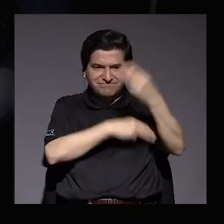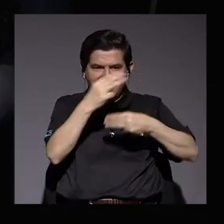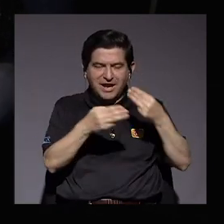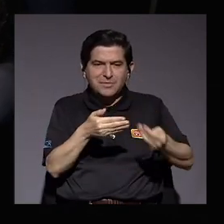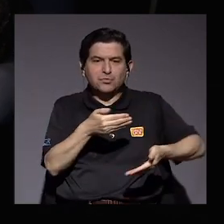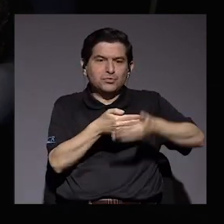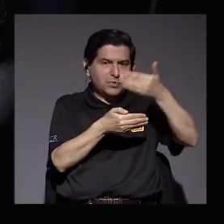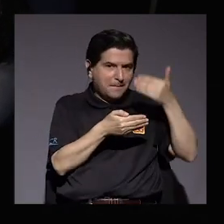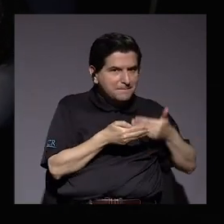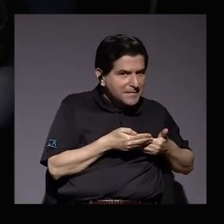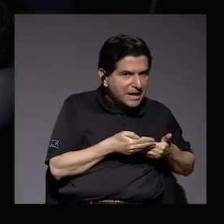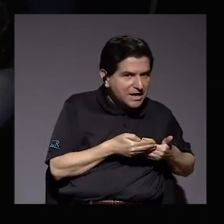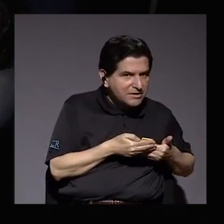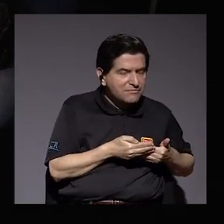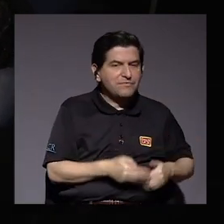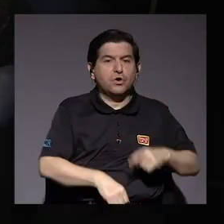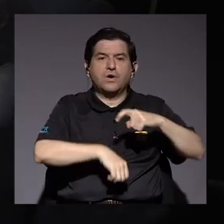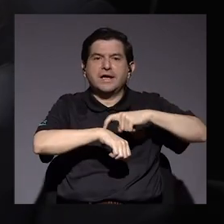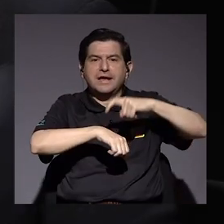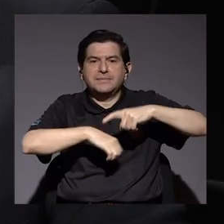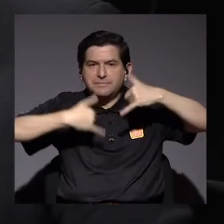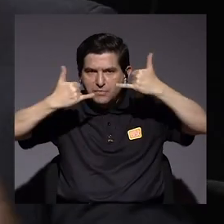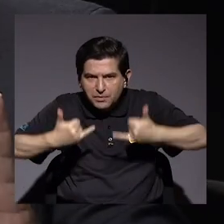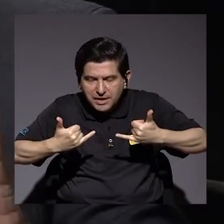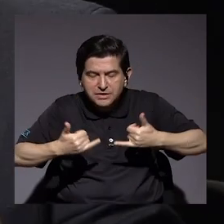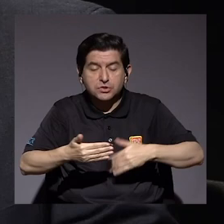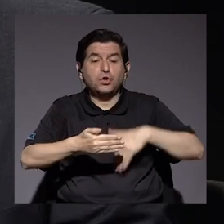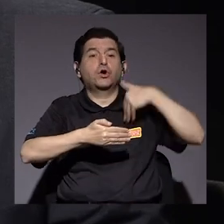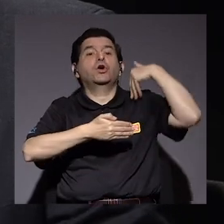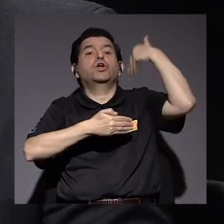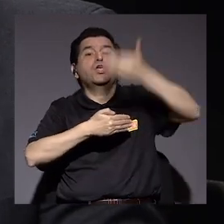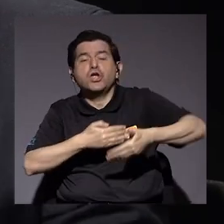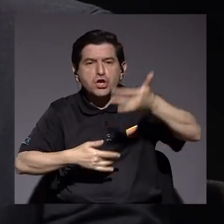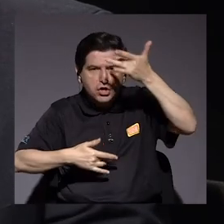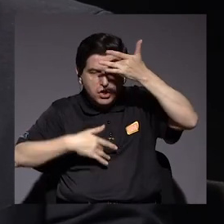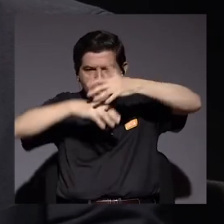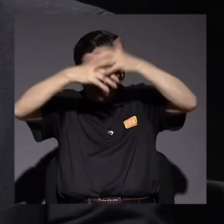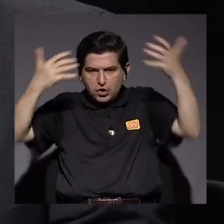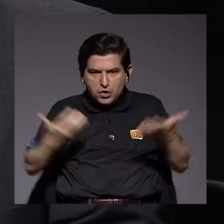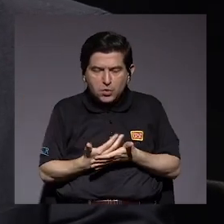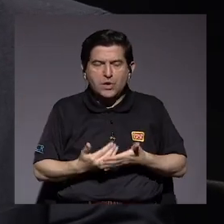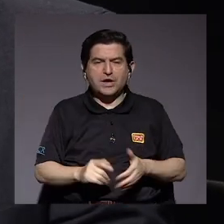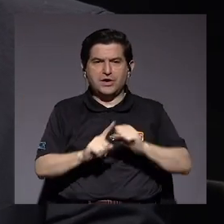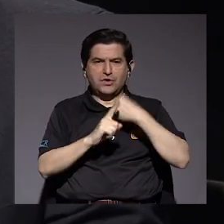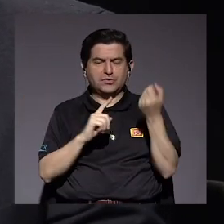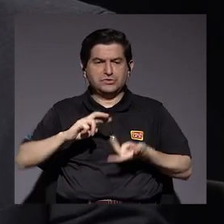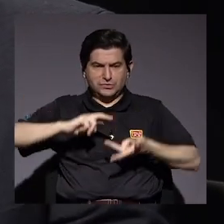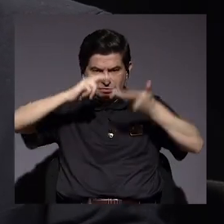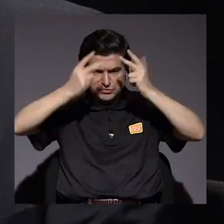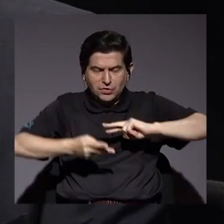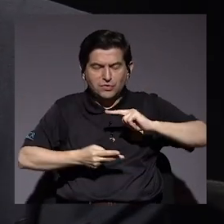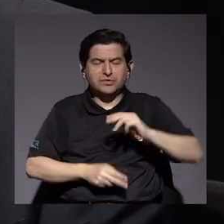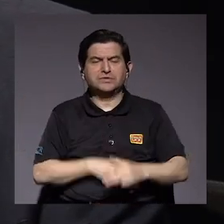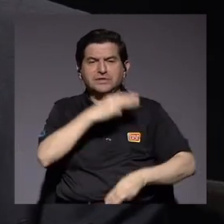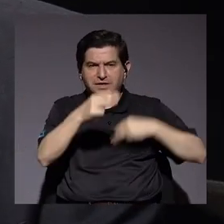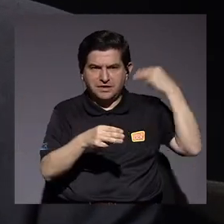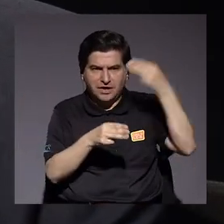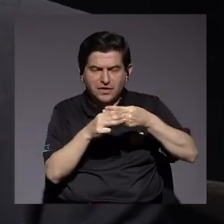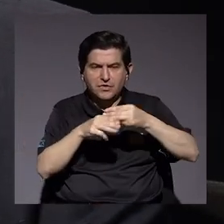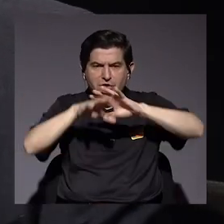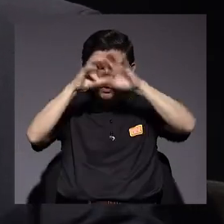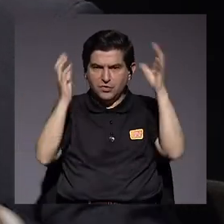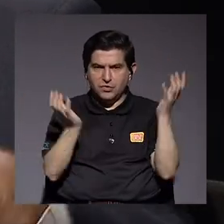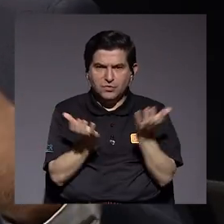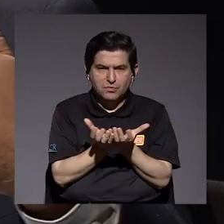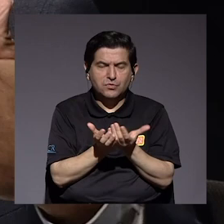pandemia durante la pandemia y después de la pandemia la gran contradicción de nuestra época a nivel global es la